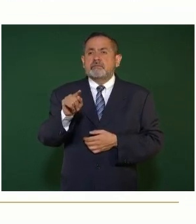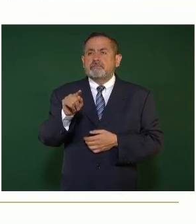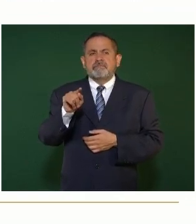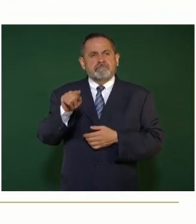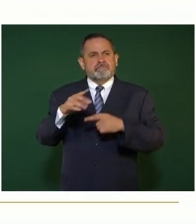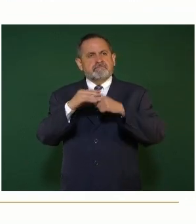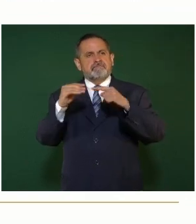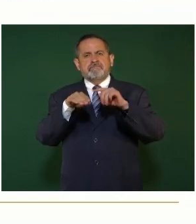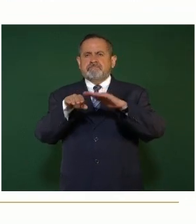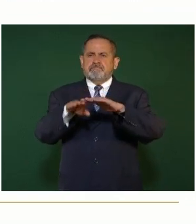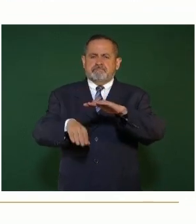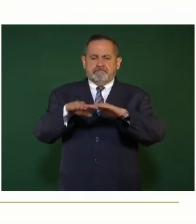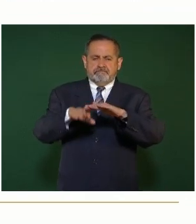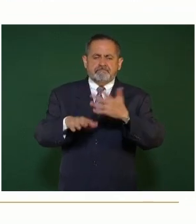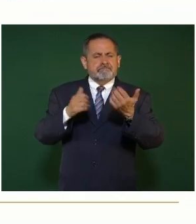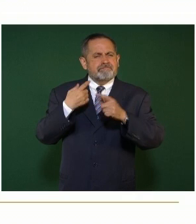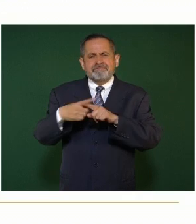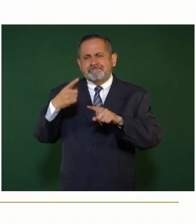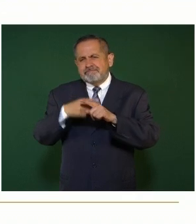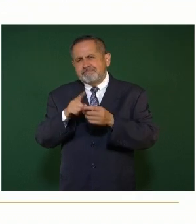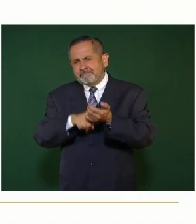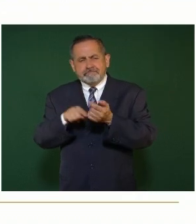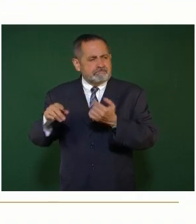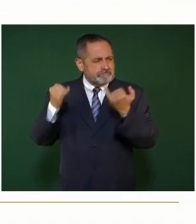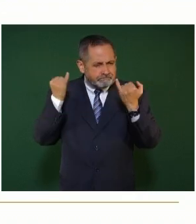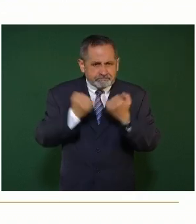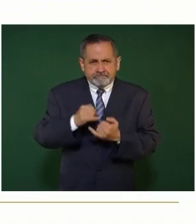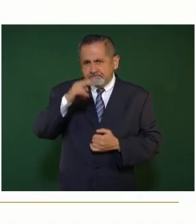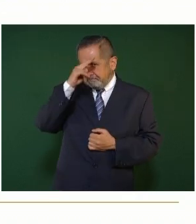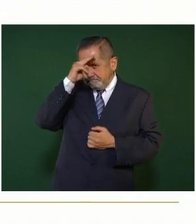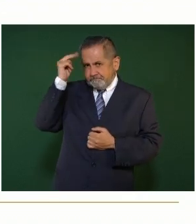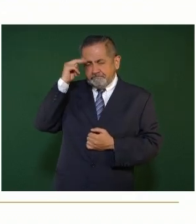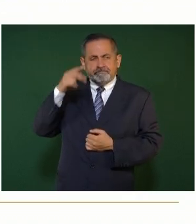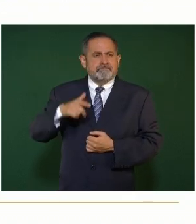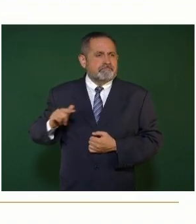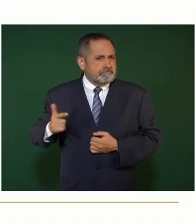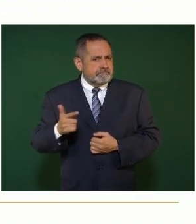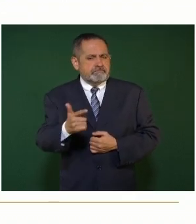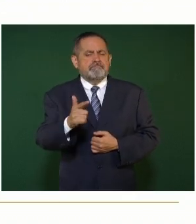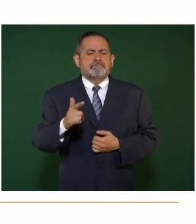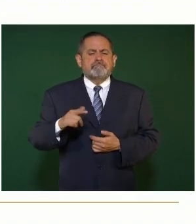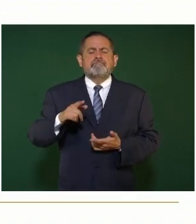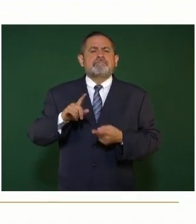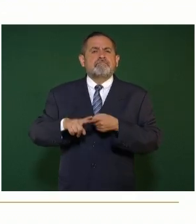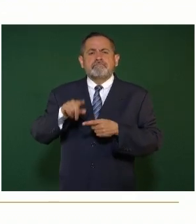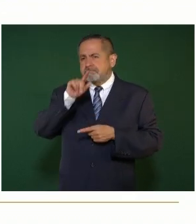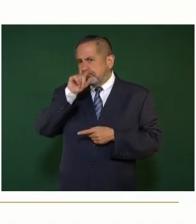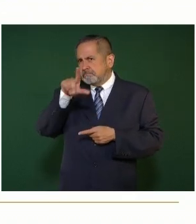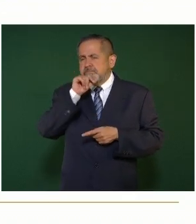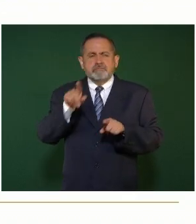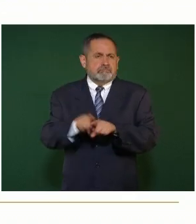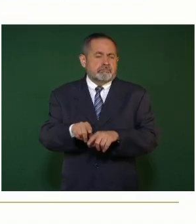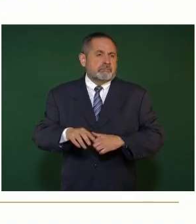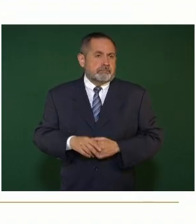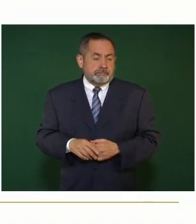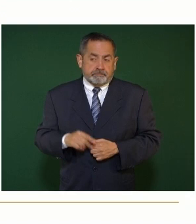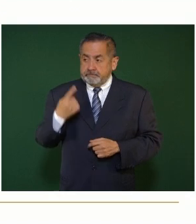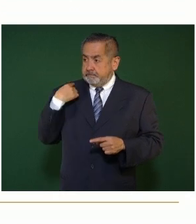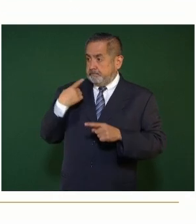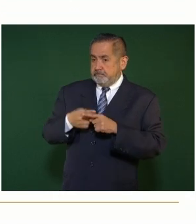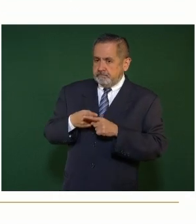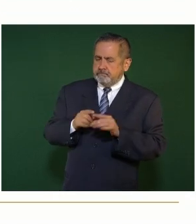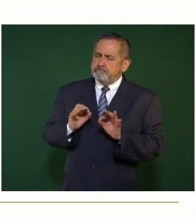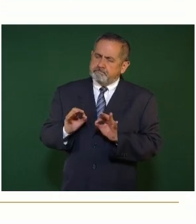máximo regional, y así varios casos en Nayarit, Guanajuato, Jalisco, entre otros. Una semana intensa, a diferencia de las